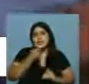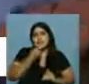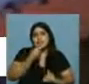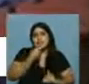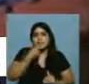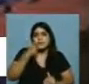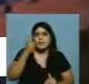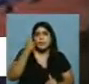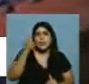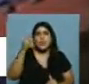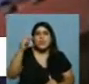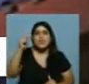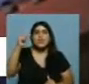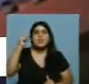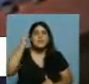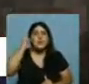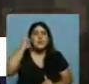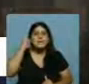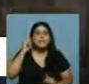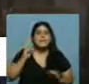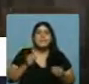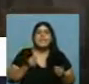o menos 150.